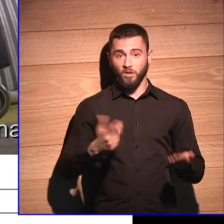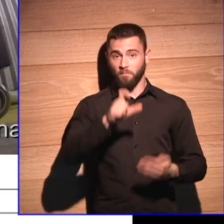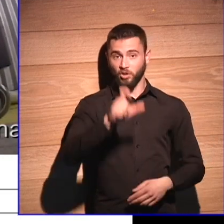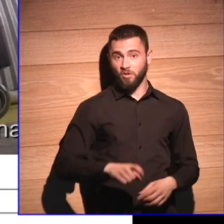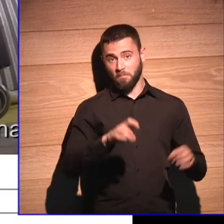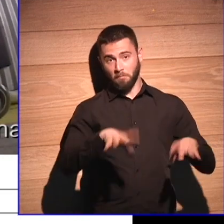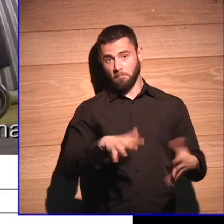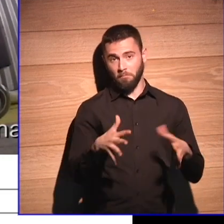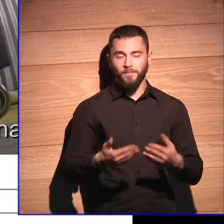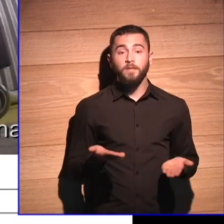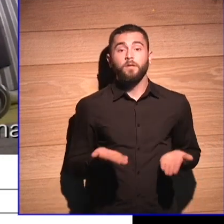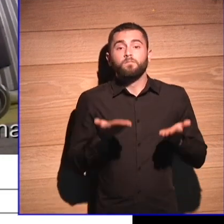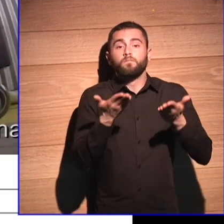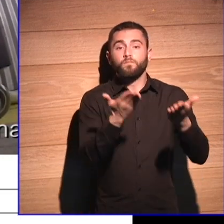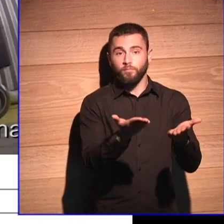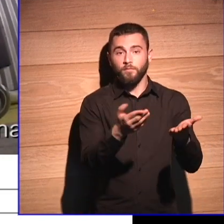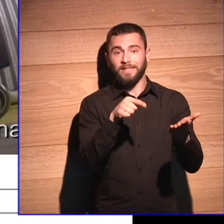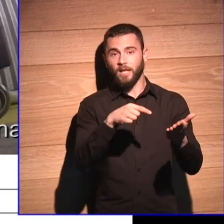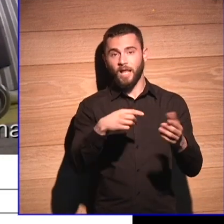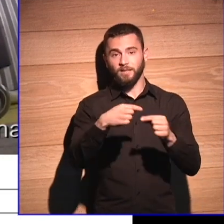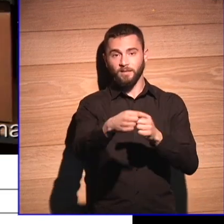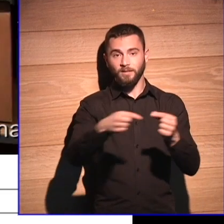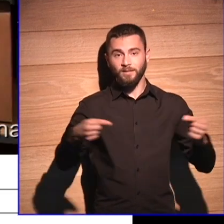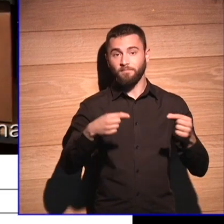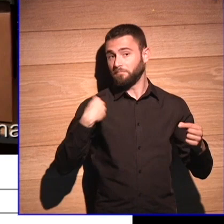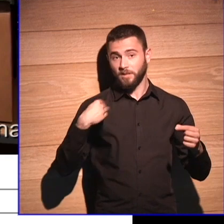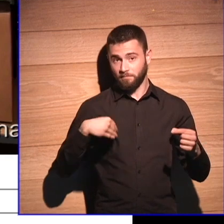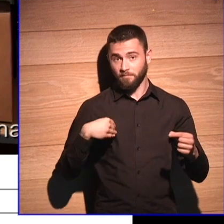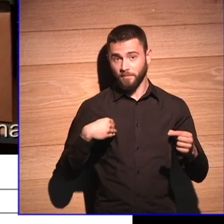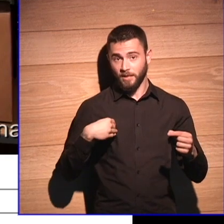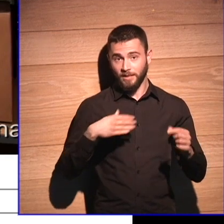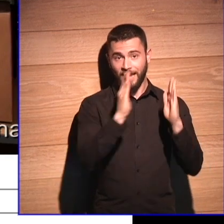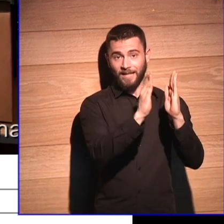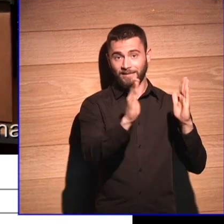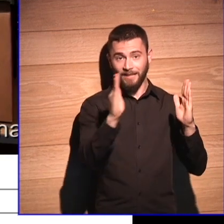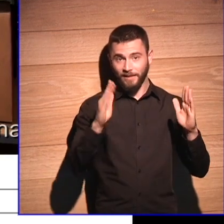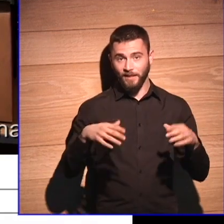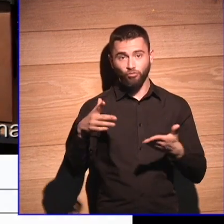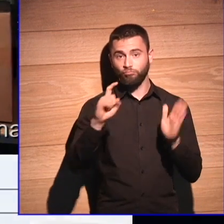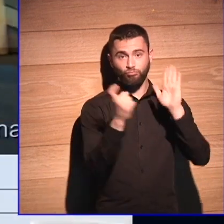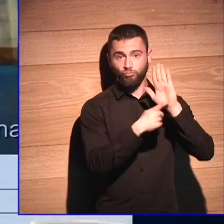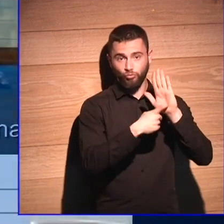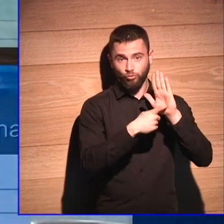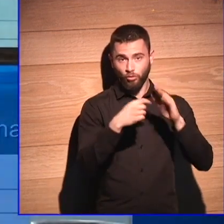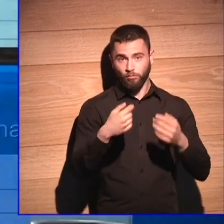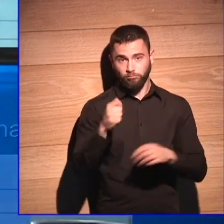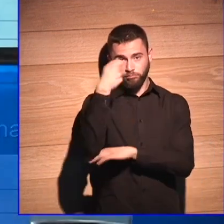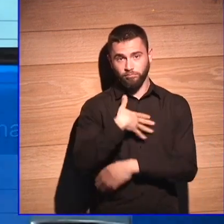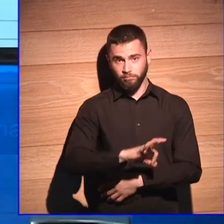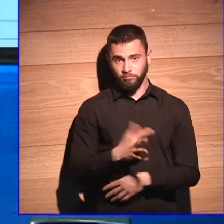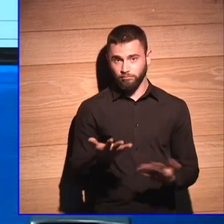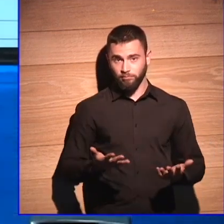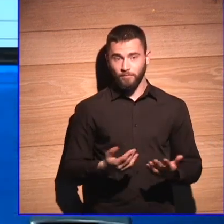persona y tiene las mismas dimensiones y, por tanto, digamos, las estanterías, todo está a su alcance. También, por ejemplo,